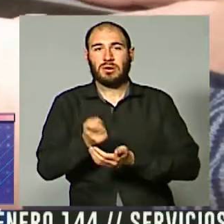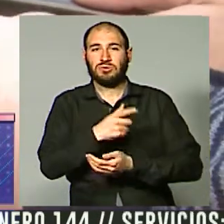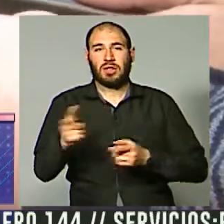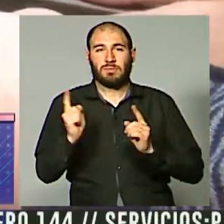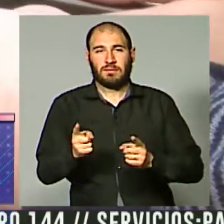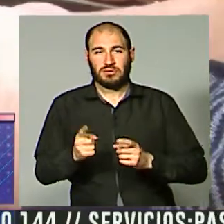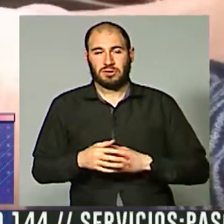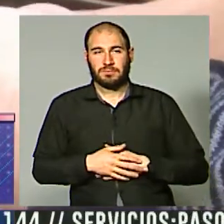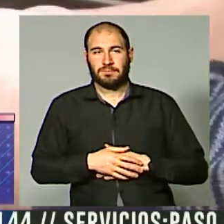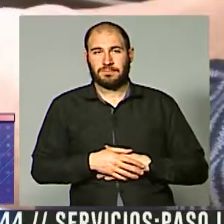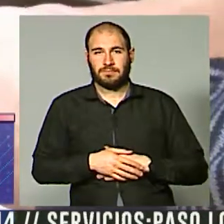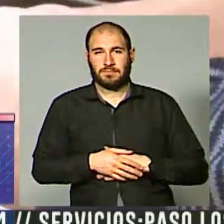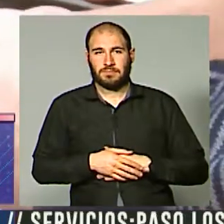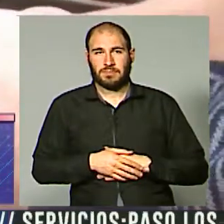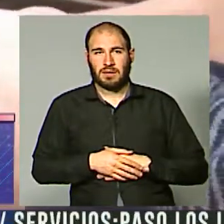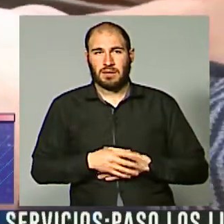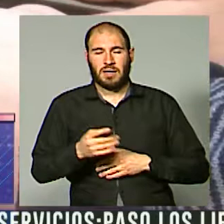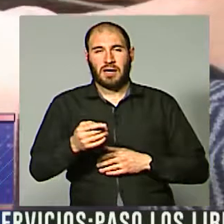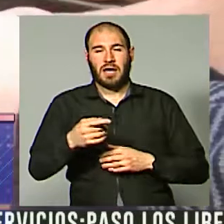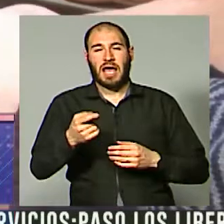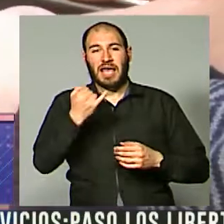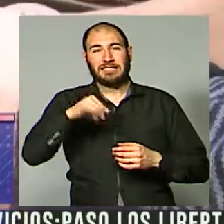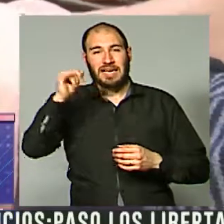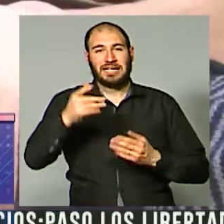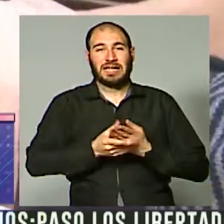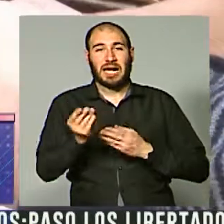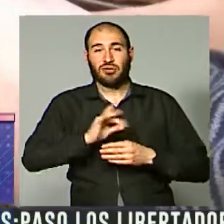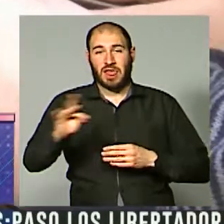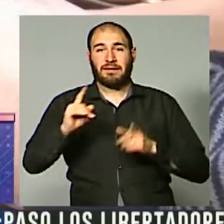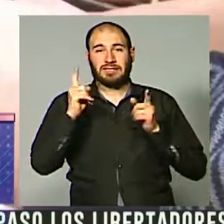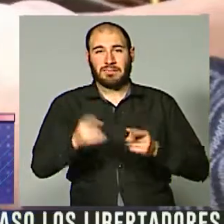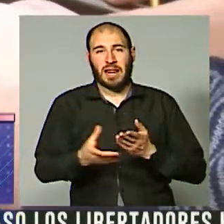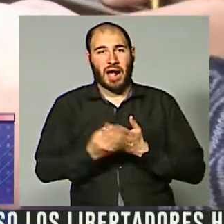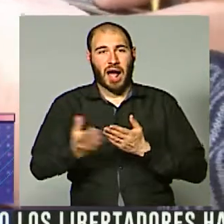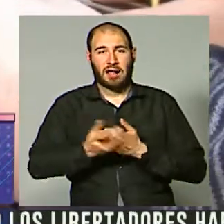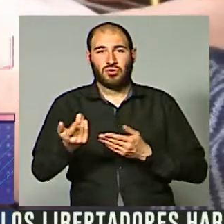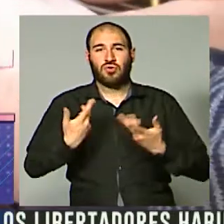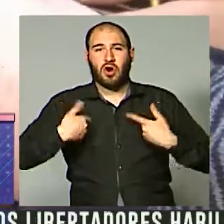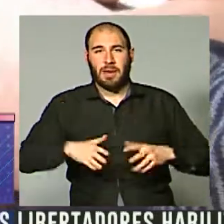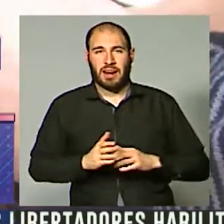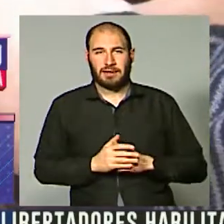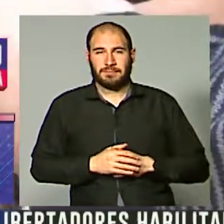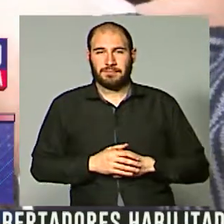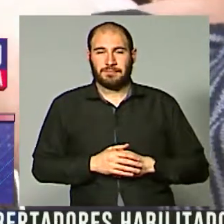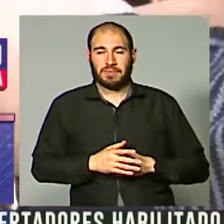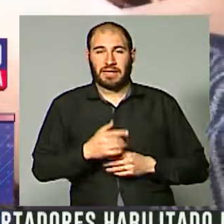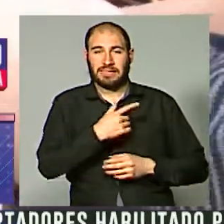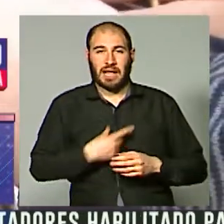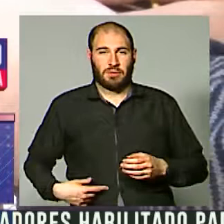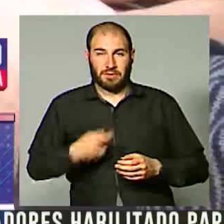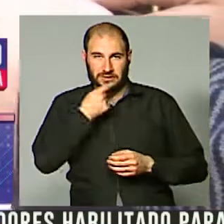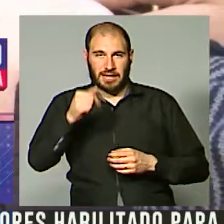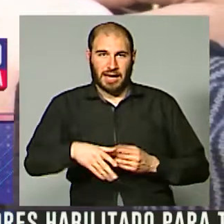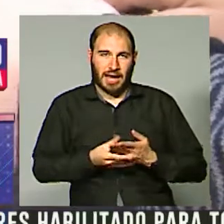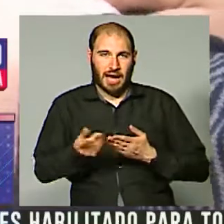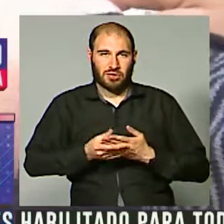los docentes. Los intereses y gasto de la deuda también componen una parte del gasto corriente del Estado provincial